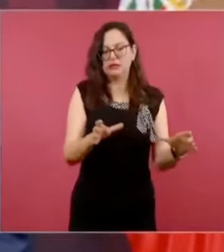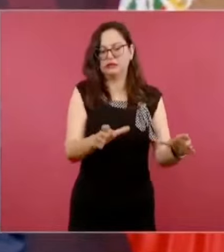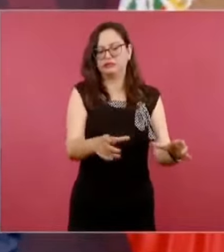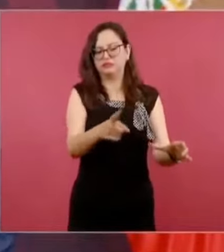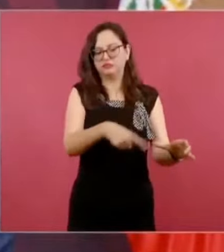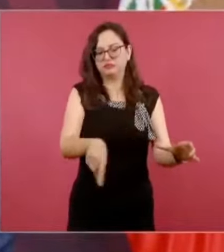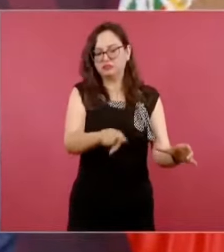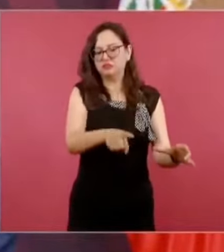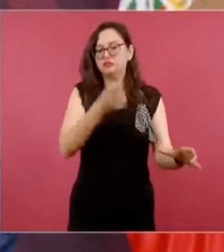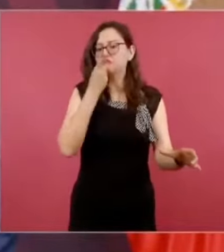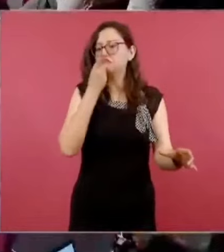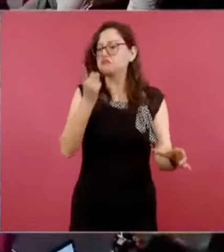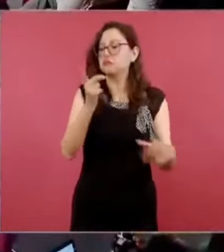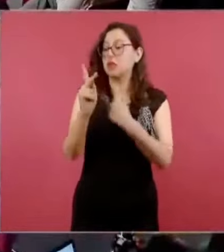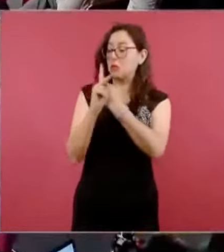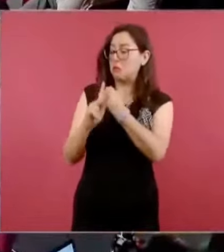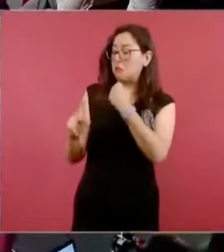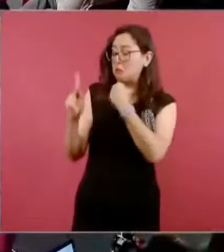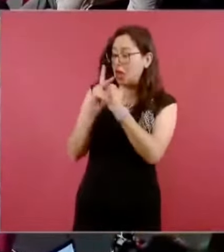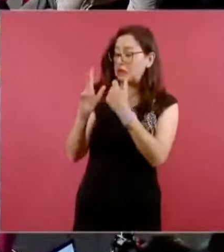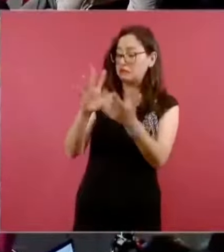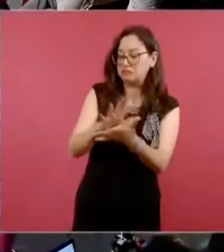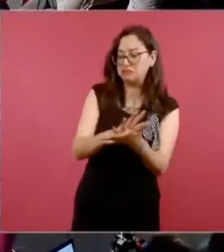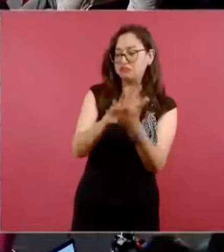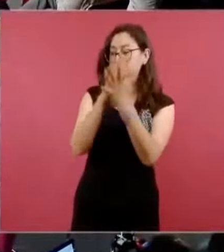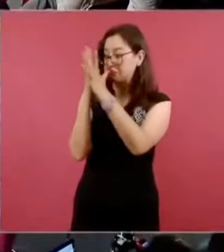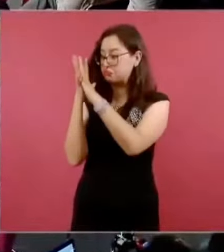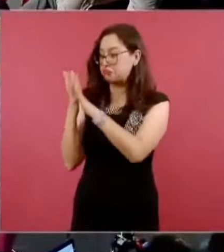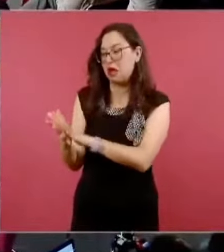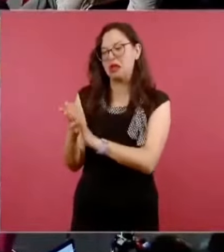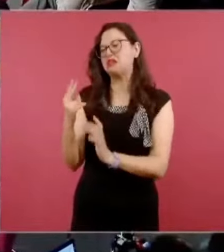O los pseudo radicales,